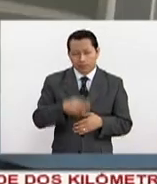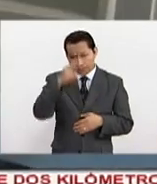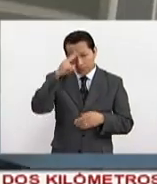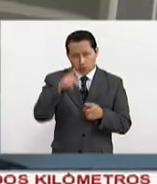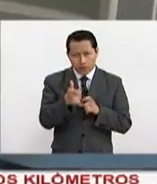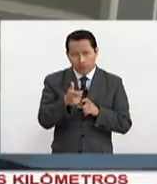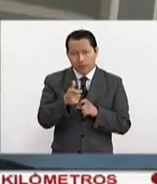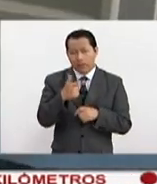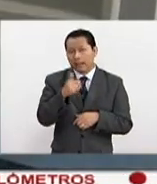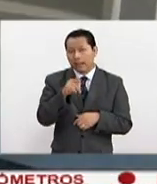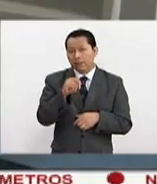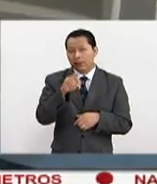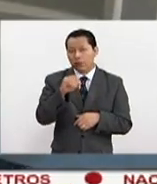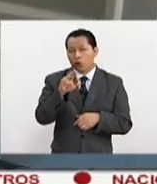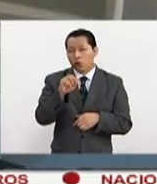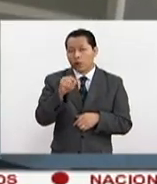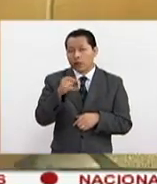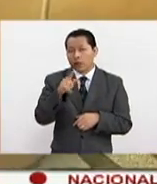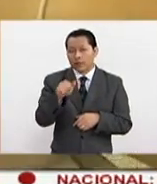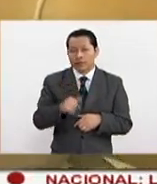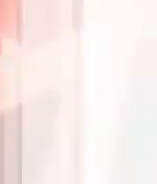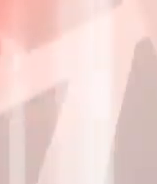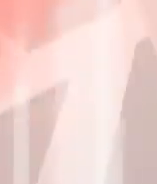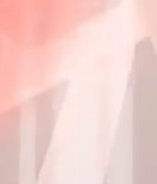Día, Gilberto Rodríguez Monroy.